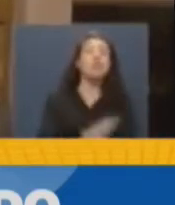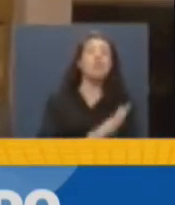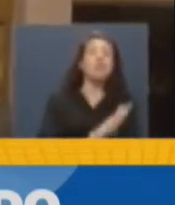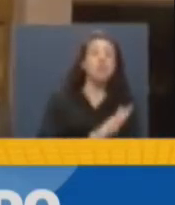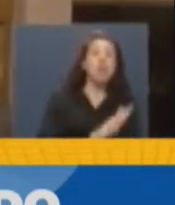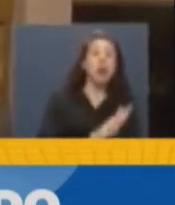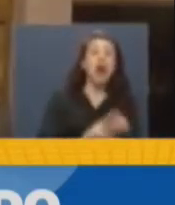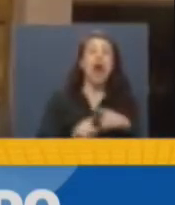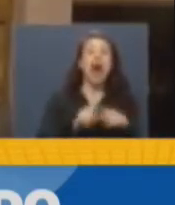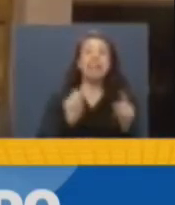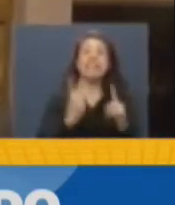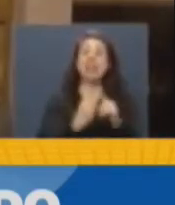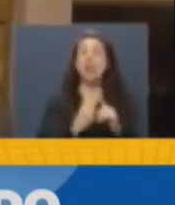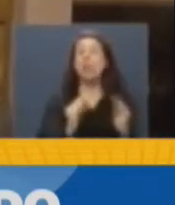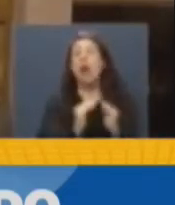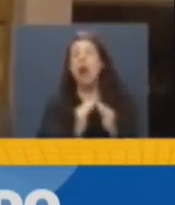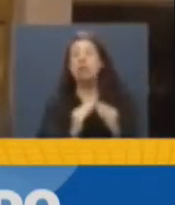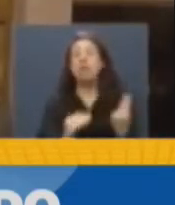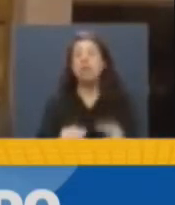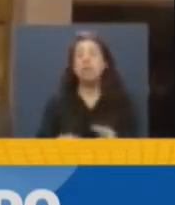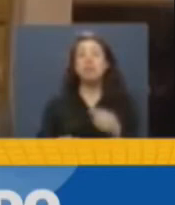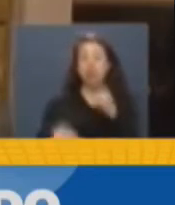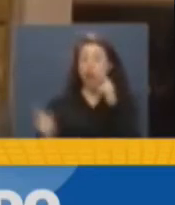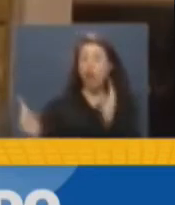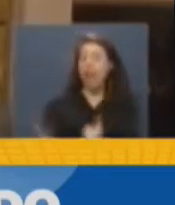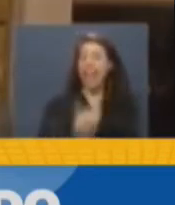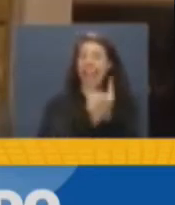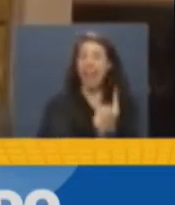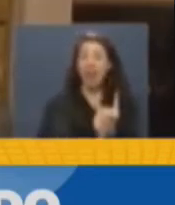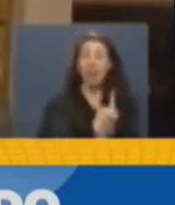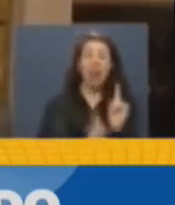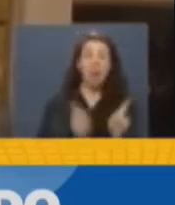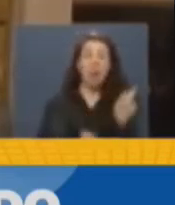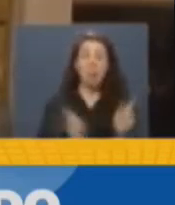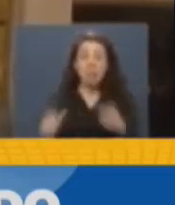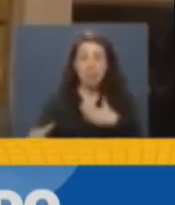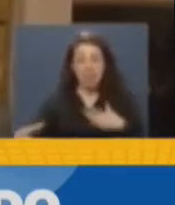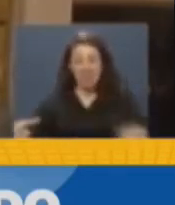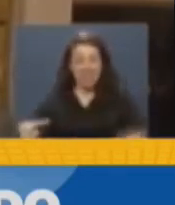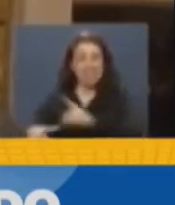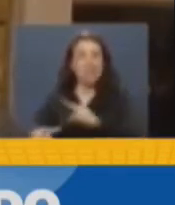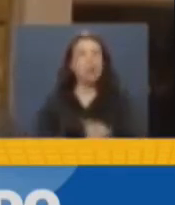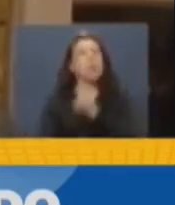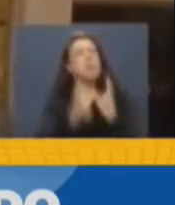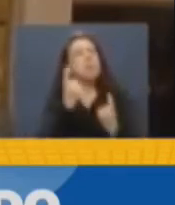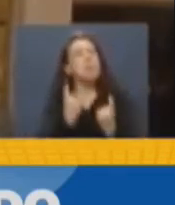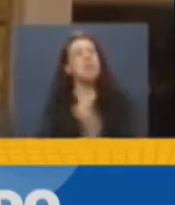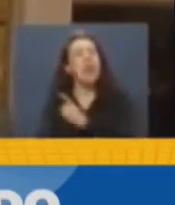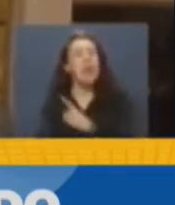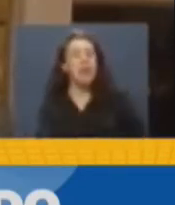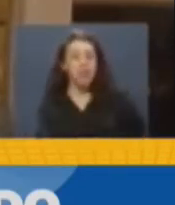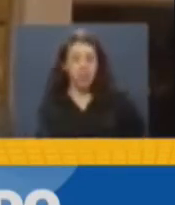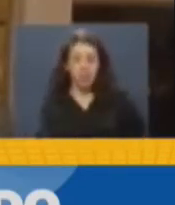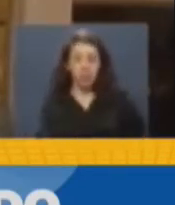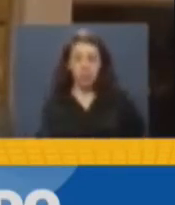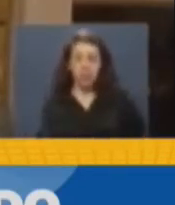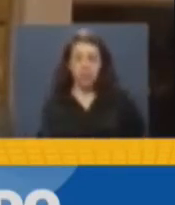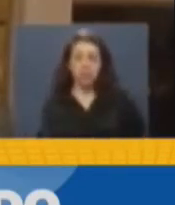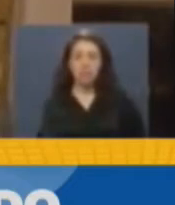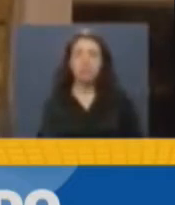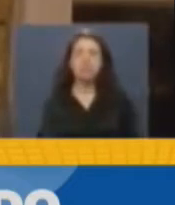su segunda vivienda. Me topé con algunos en el distrito que me preguntaban, diputado o